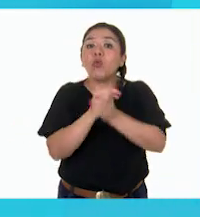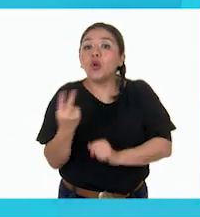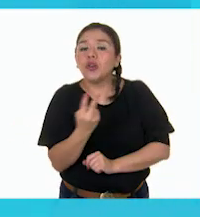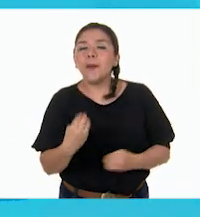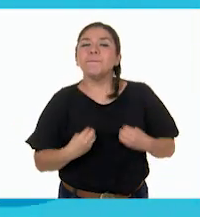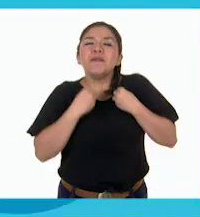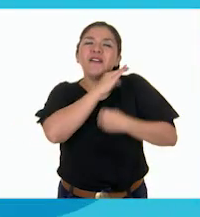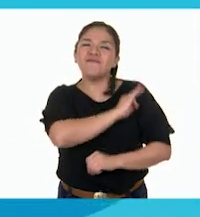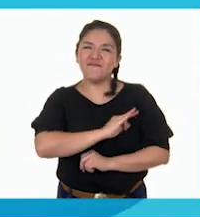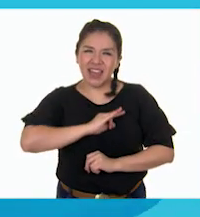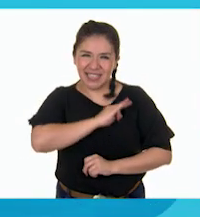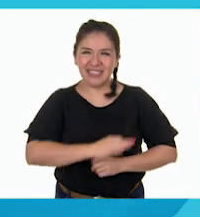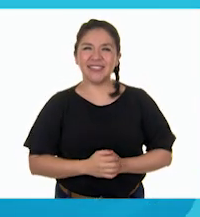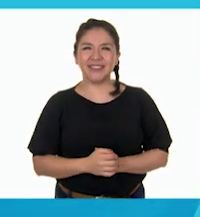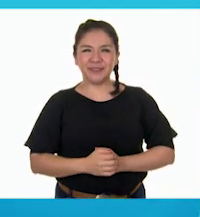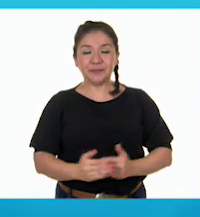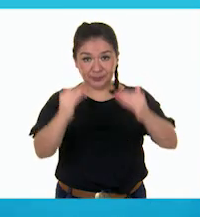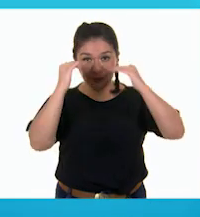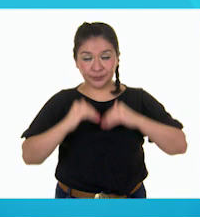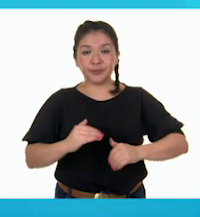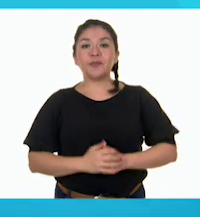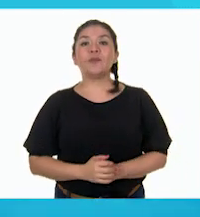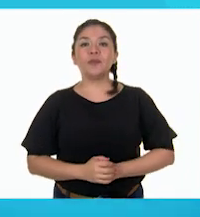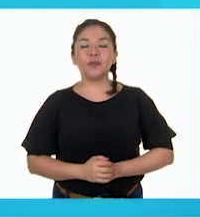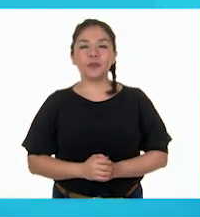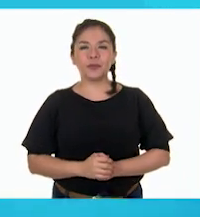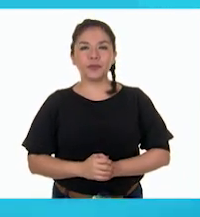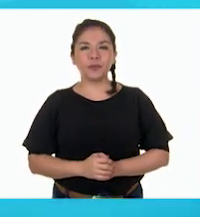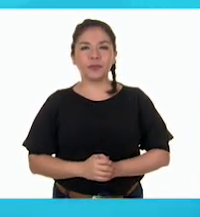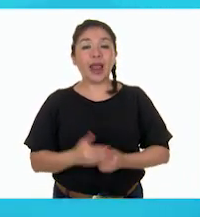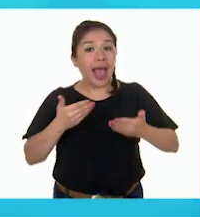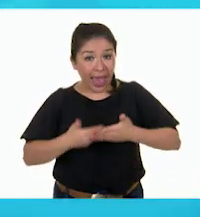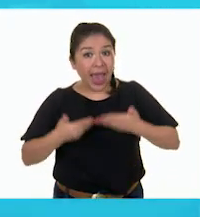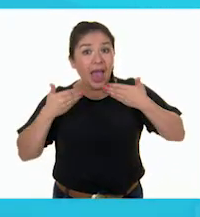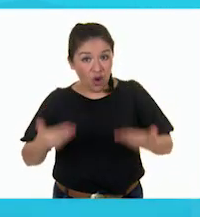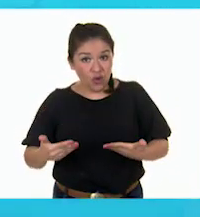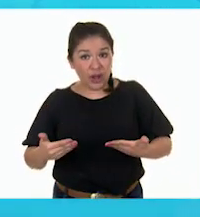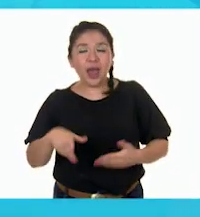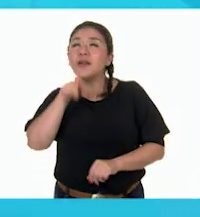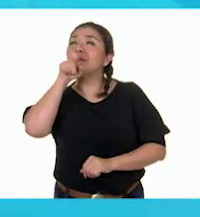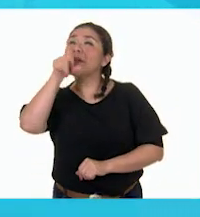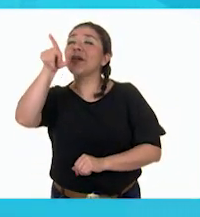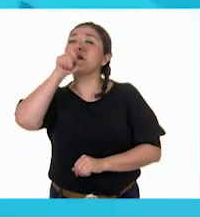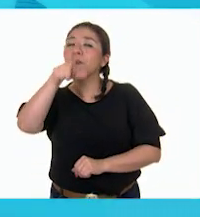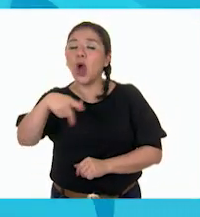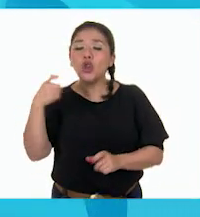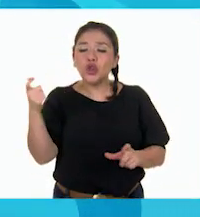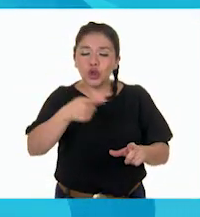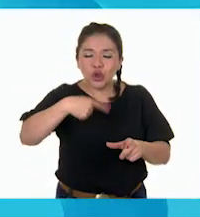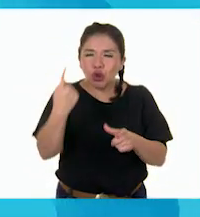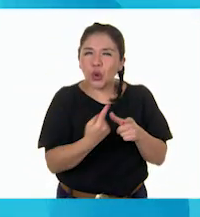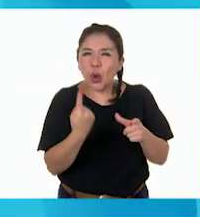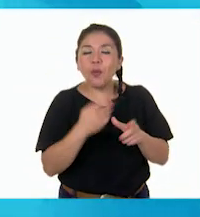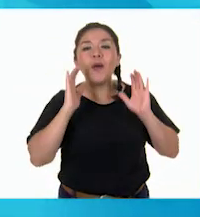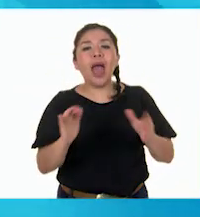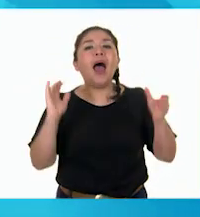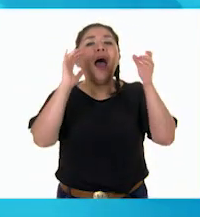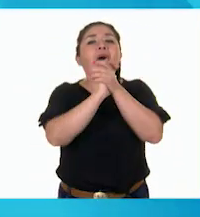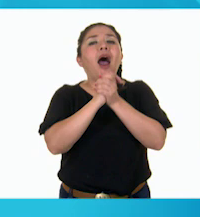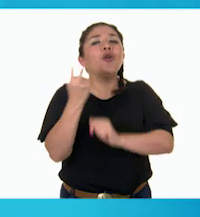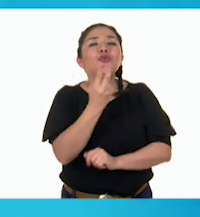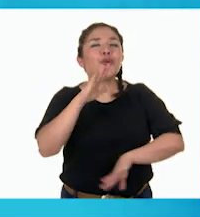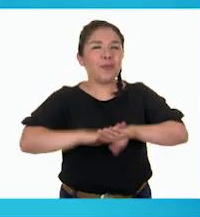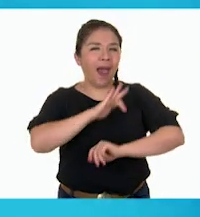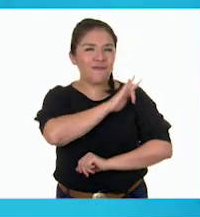vivieron felices. El trompo y la pelota. Ahora, la golondrina y el trompo están casados y viven